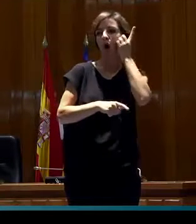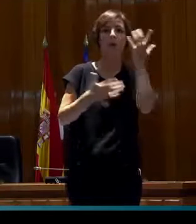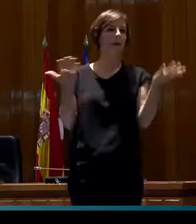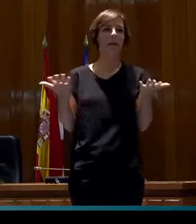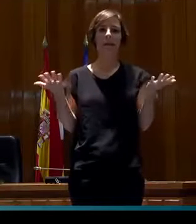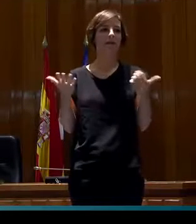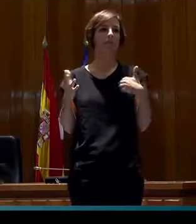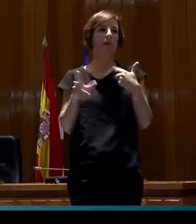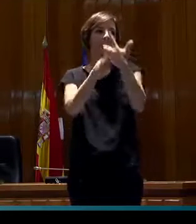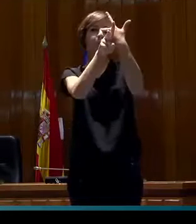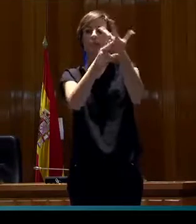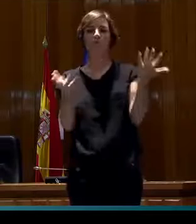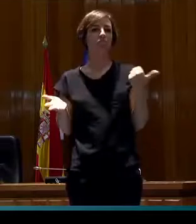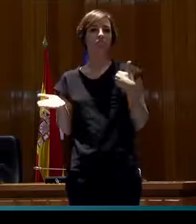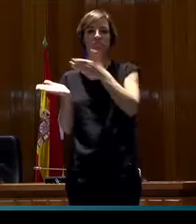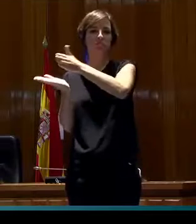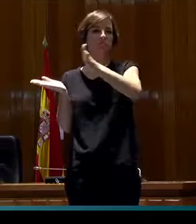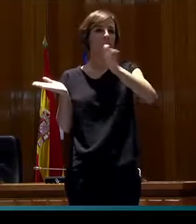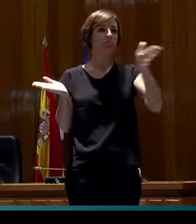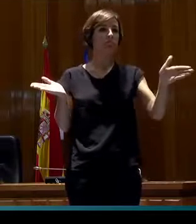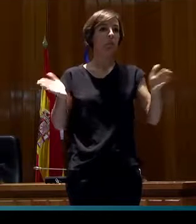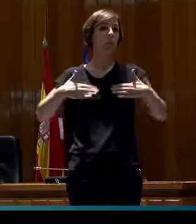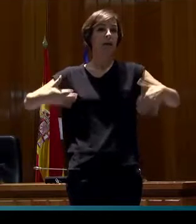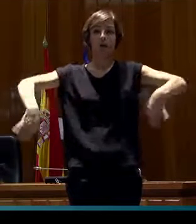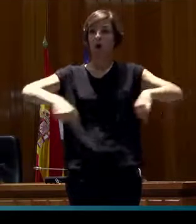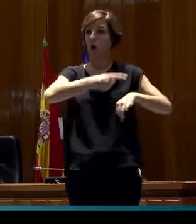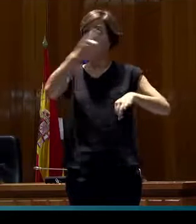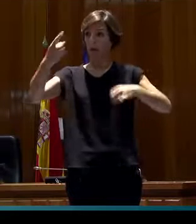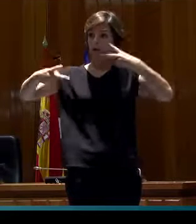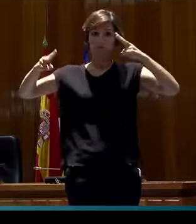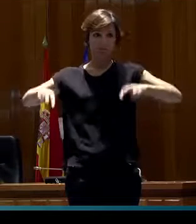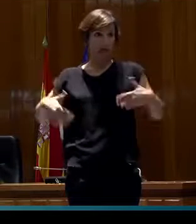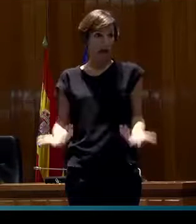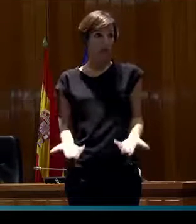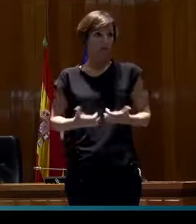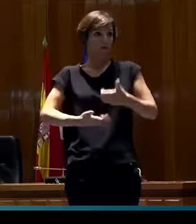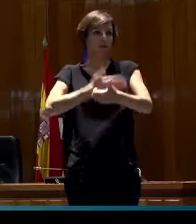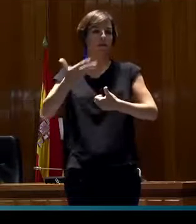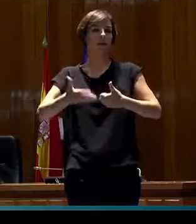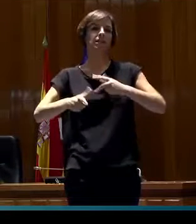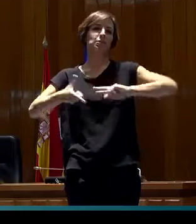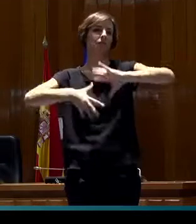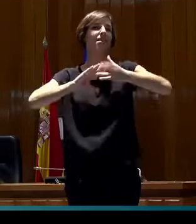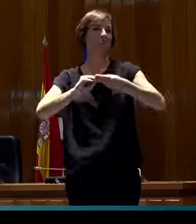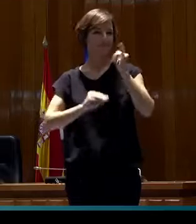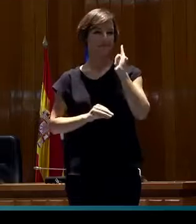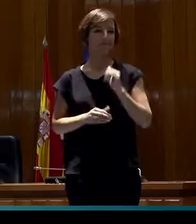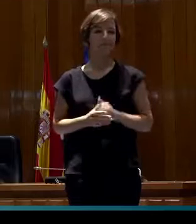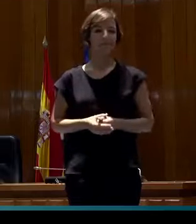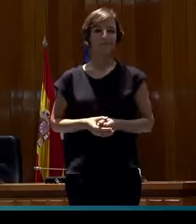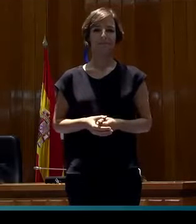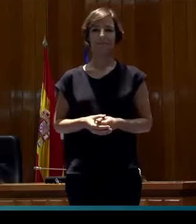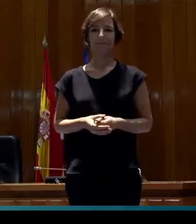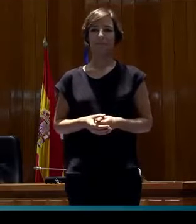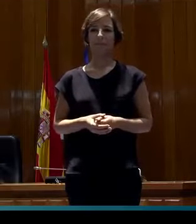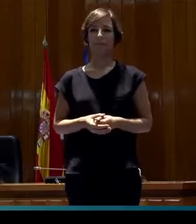mediante videollamada, cualquier tecnología estándar reconocida que esté actualmente en nuestra sociedad.